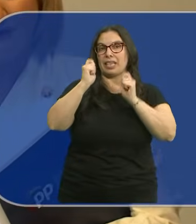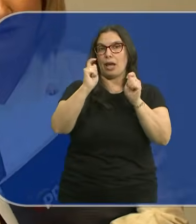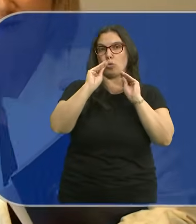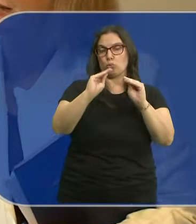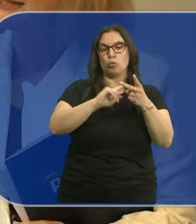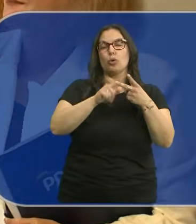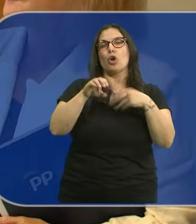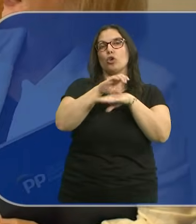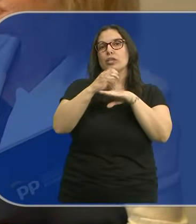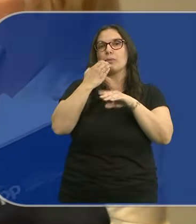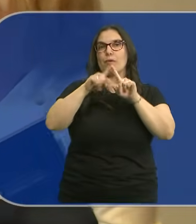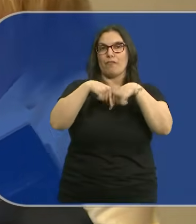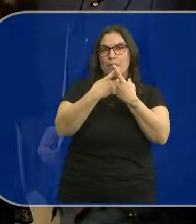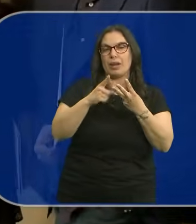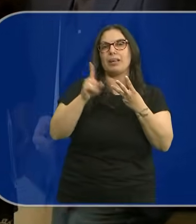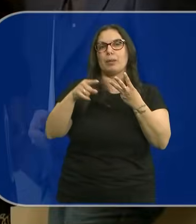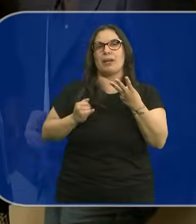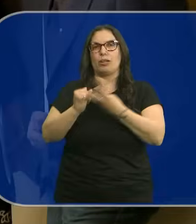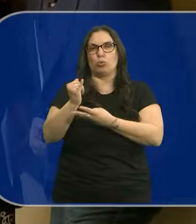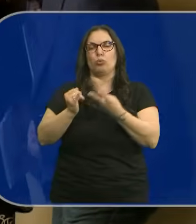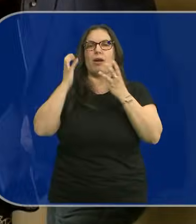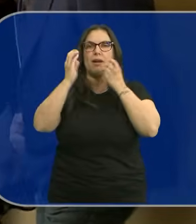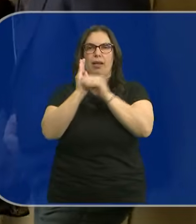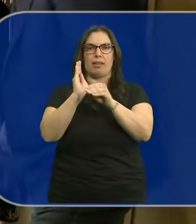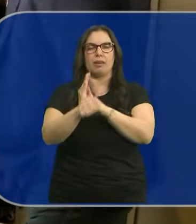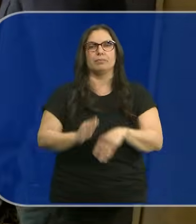y consejerías como la de Familia y Agricultura y Ganadería.